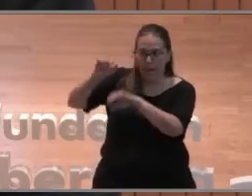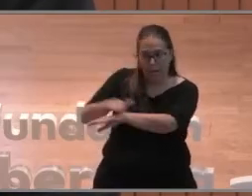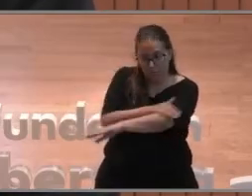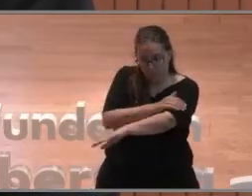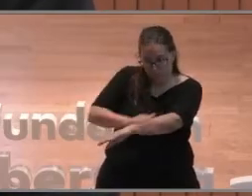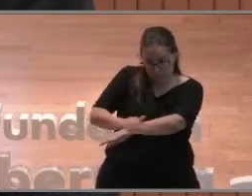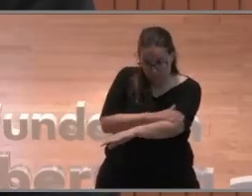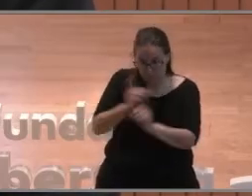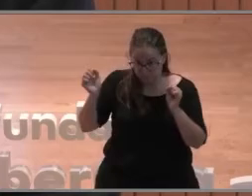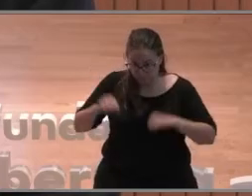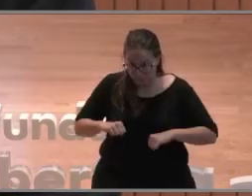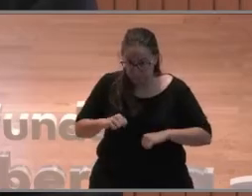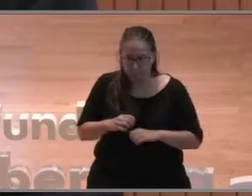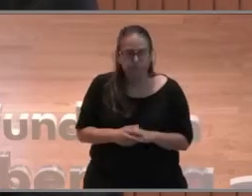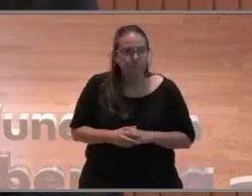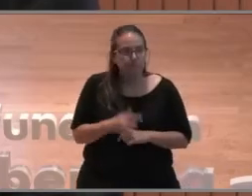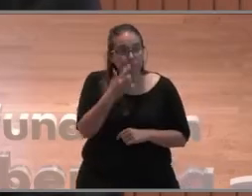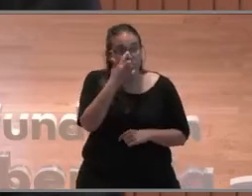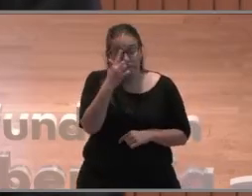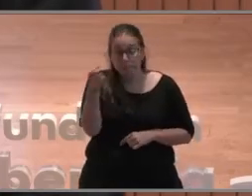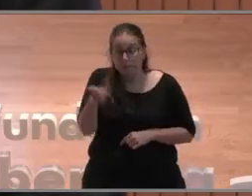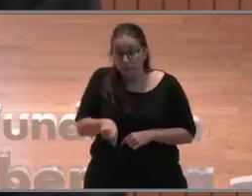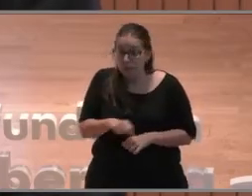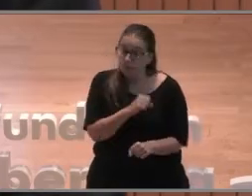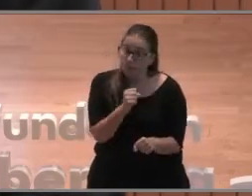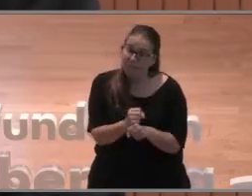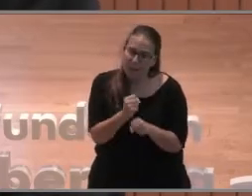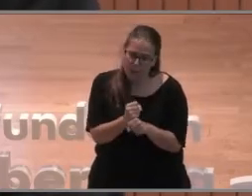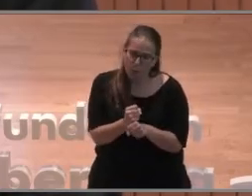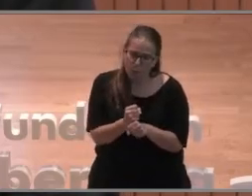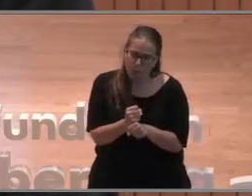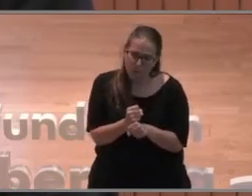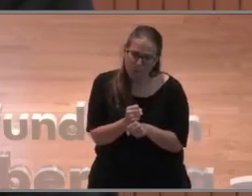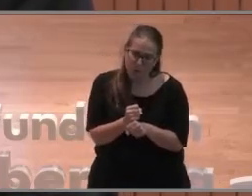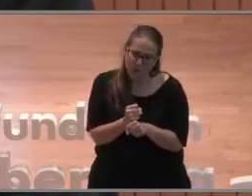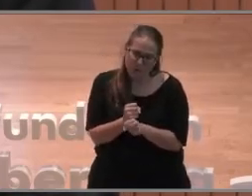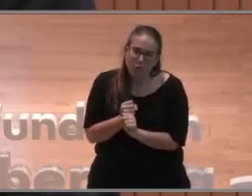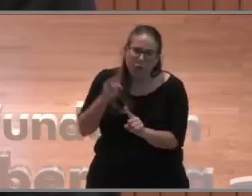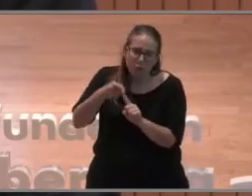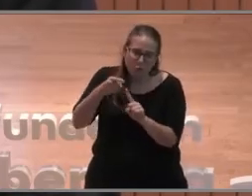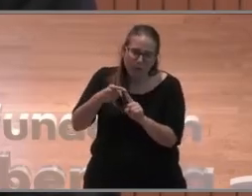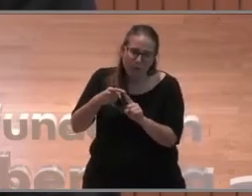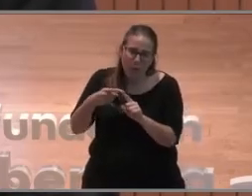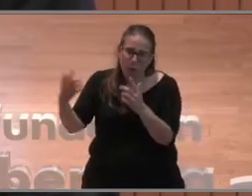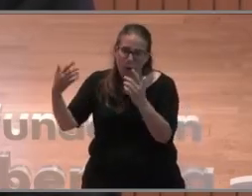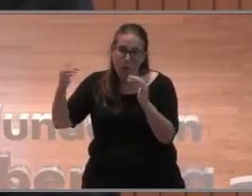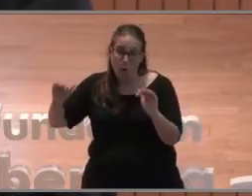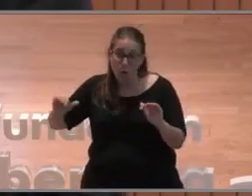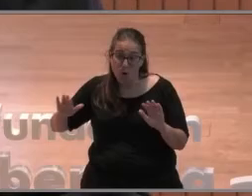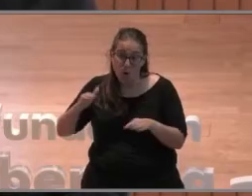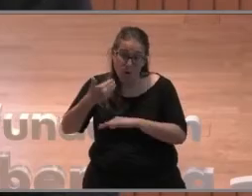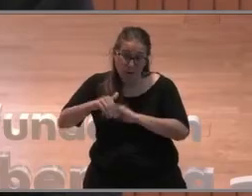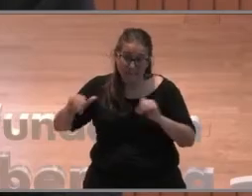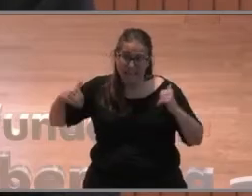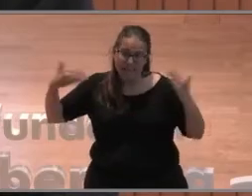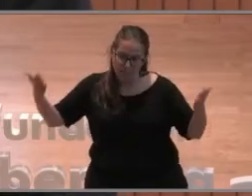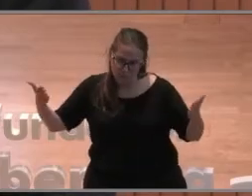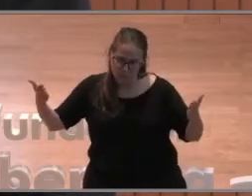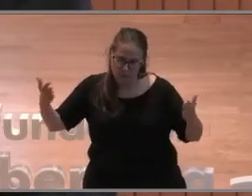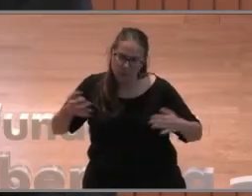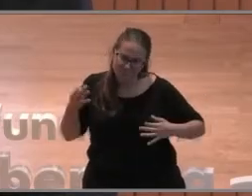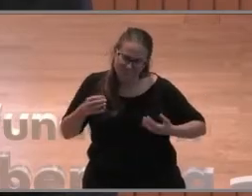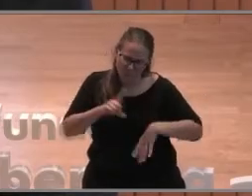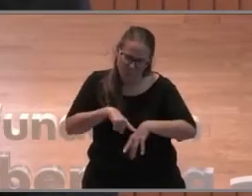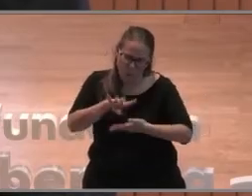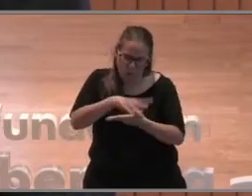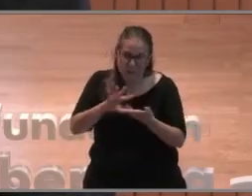lesiones dérmicas. Y en los trabajos, pues adaptarlos, sobre todo los que son a la intemperie, pues evitar las horas de máximo calor.